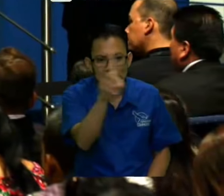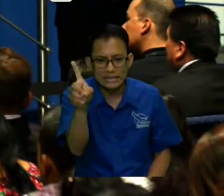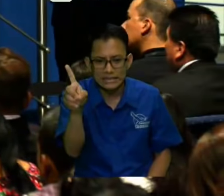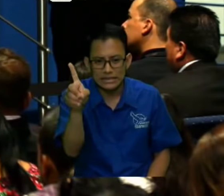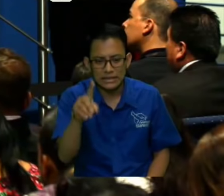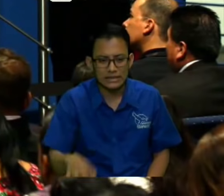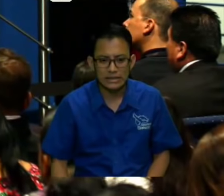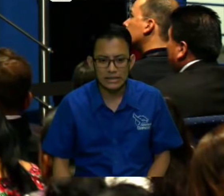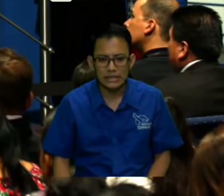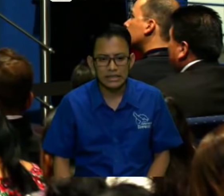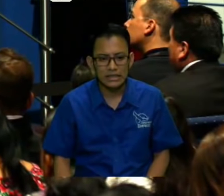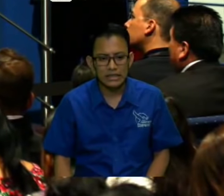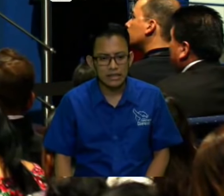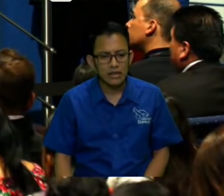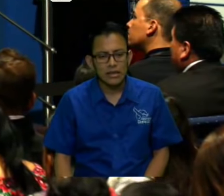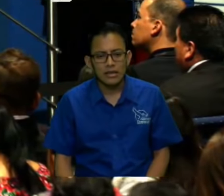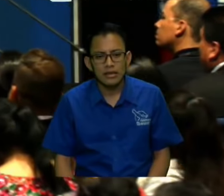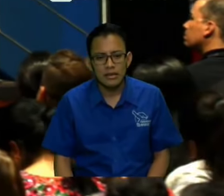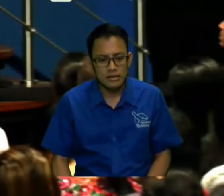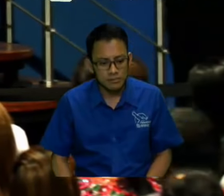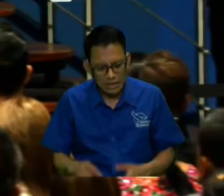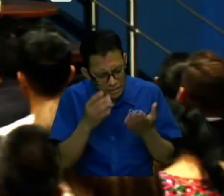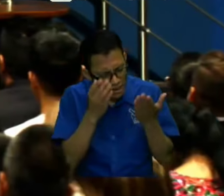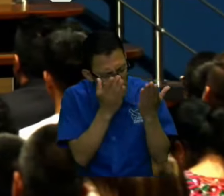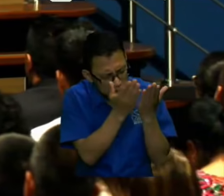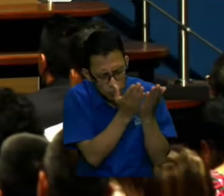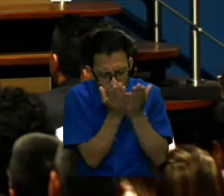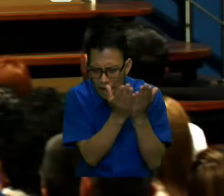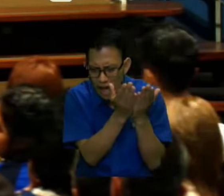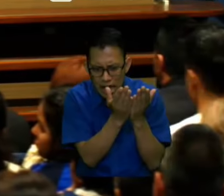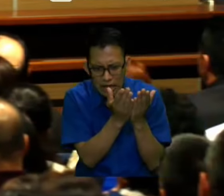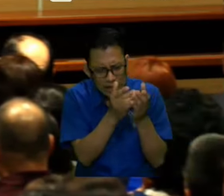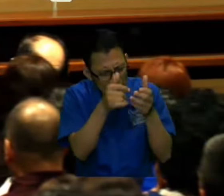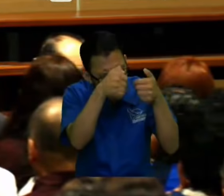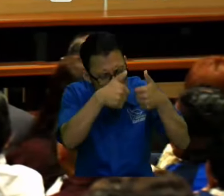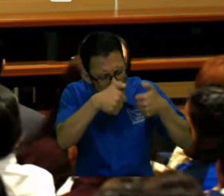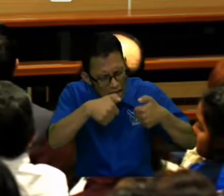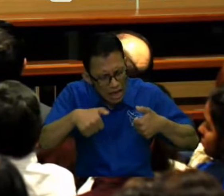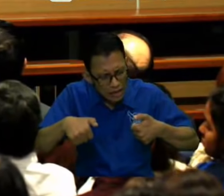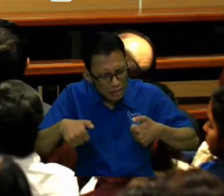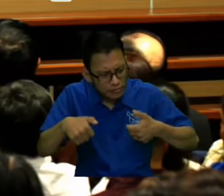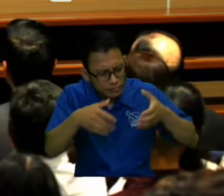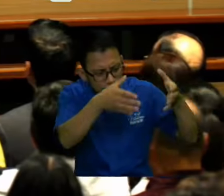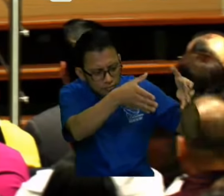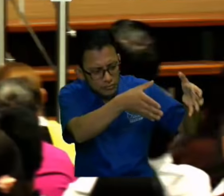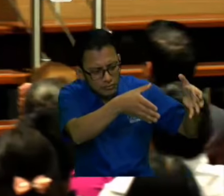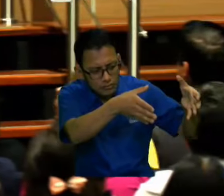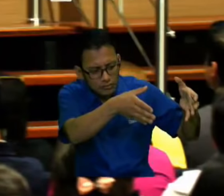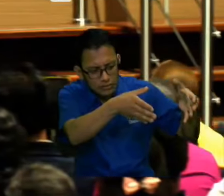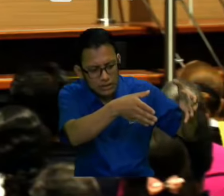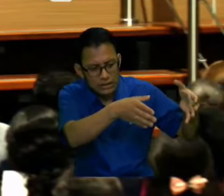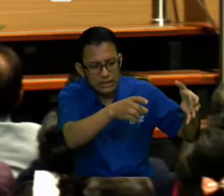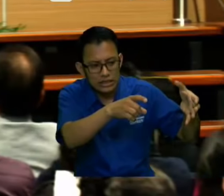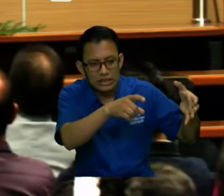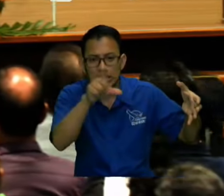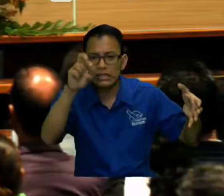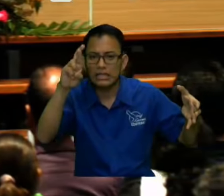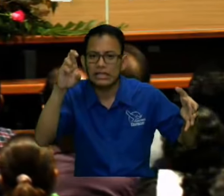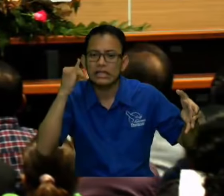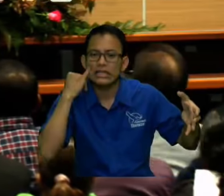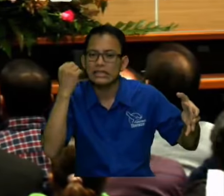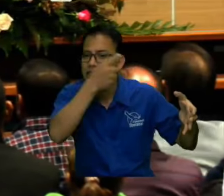y los empiezan a investigar, los que le dieron la pastilla de cristomicina se sanaron, de los